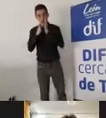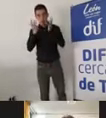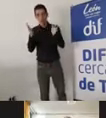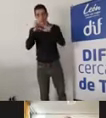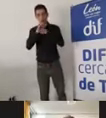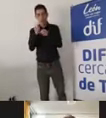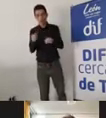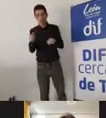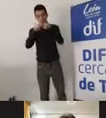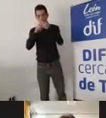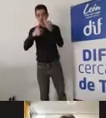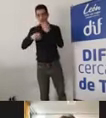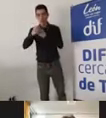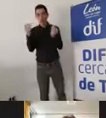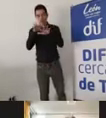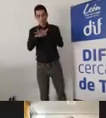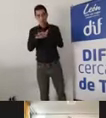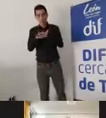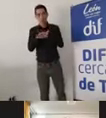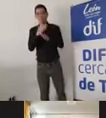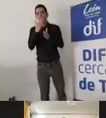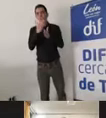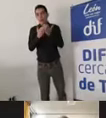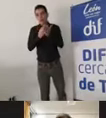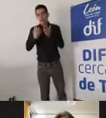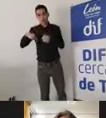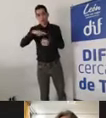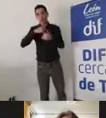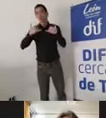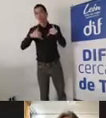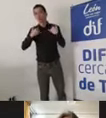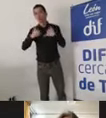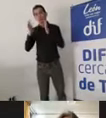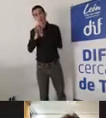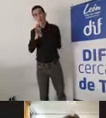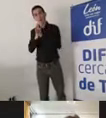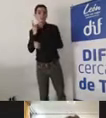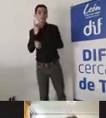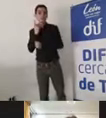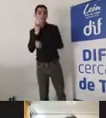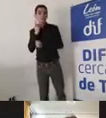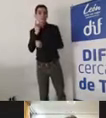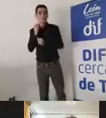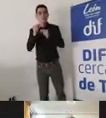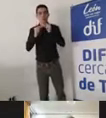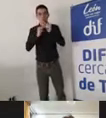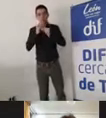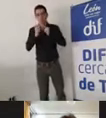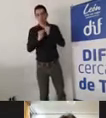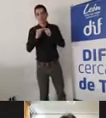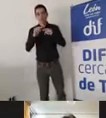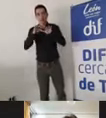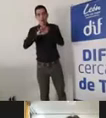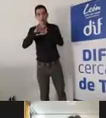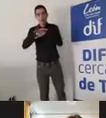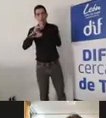como actores ciudadanos y políticos podamos garantizar una incidencia en espacios de participación